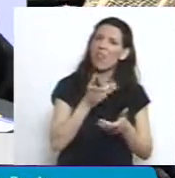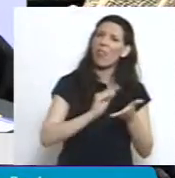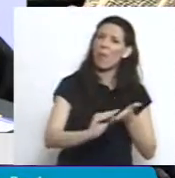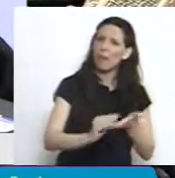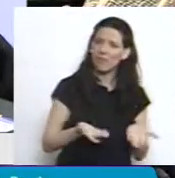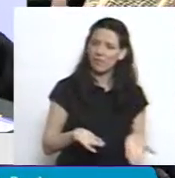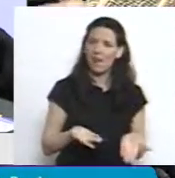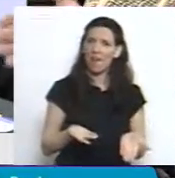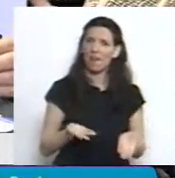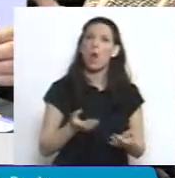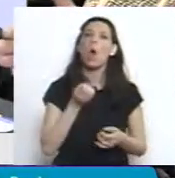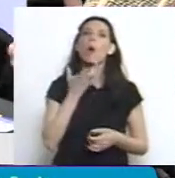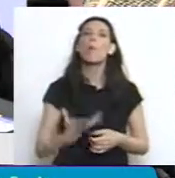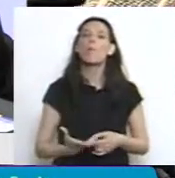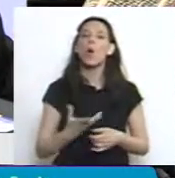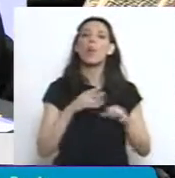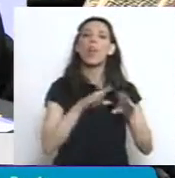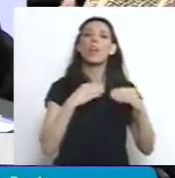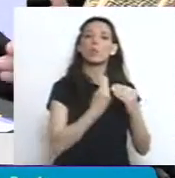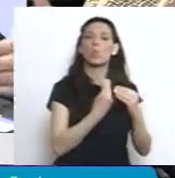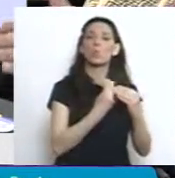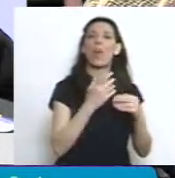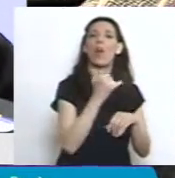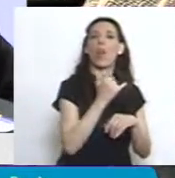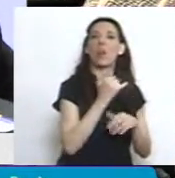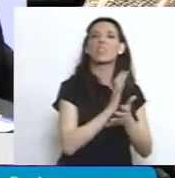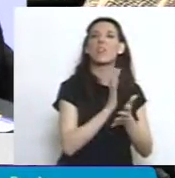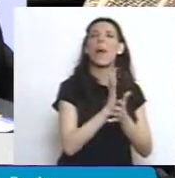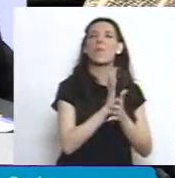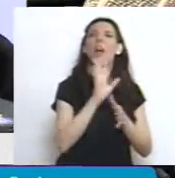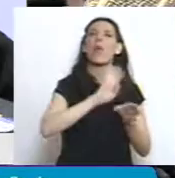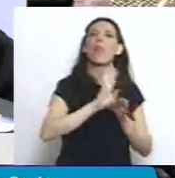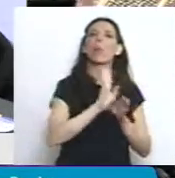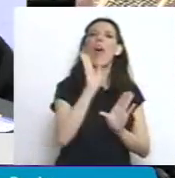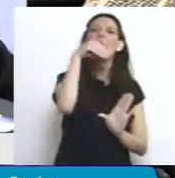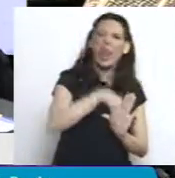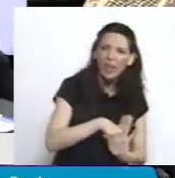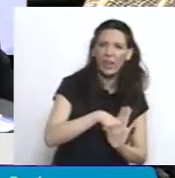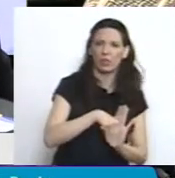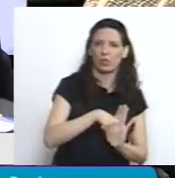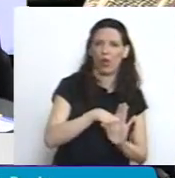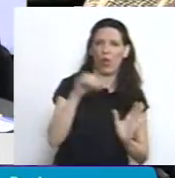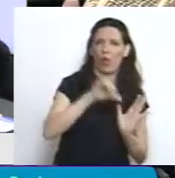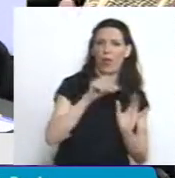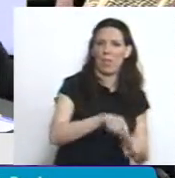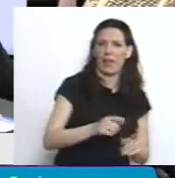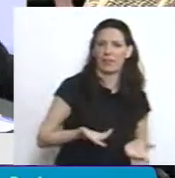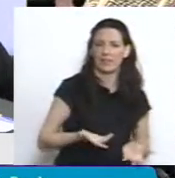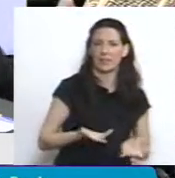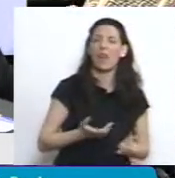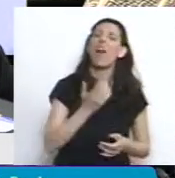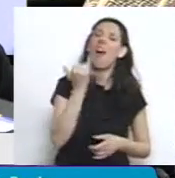porque la mayoría del resultado financiero negativo es deuda intraestado. lamento decírselos, tenemos un